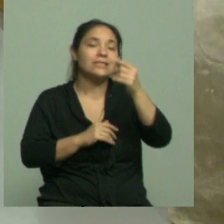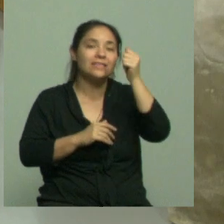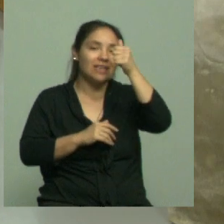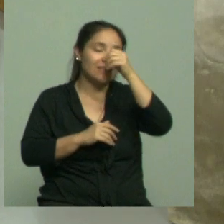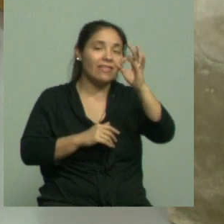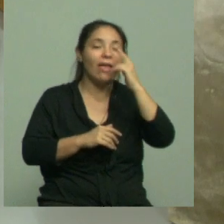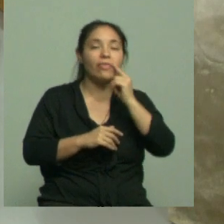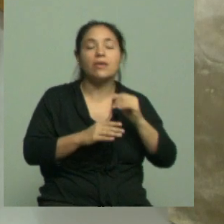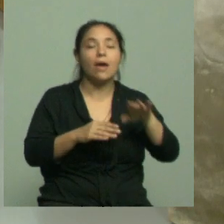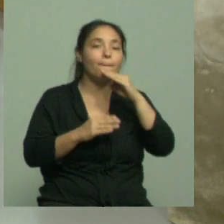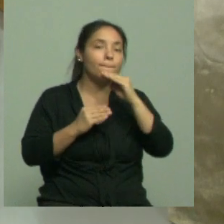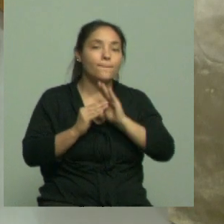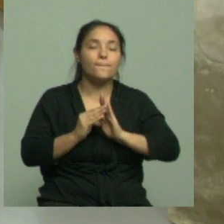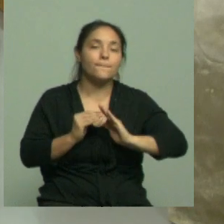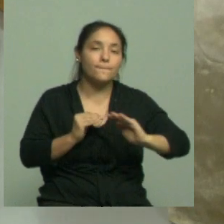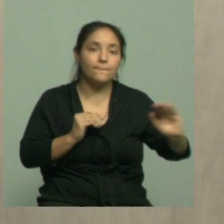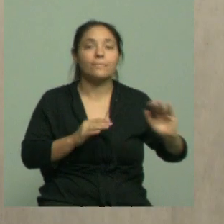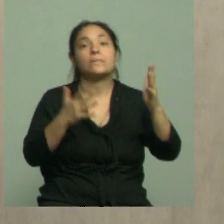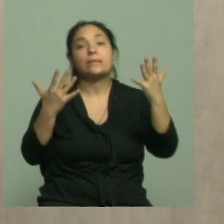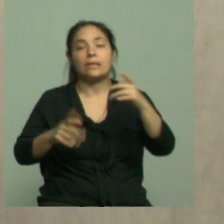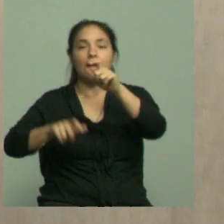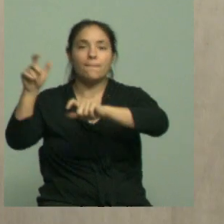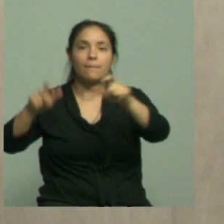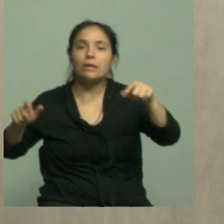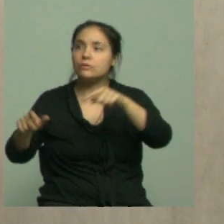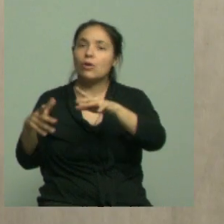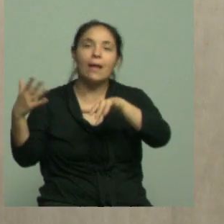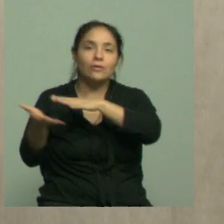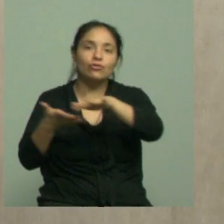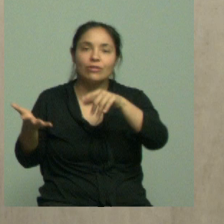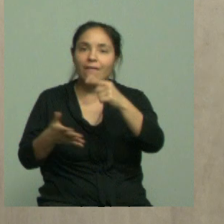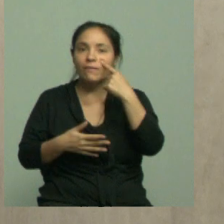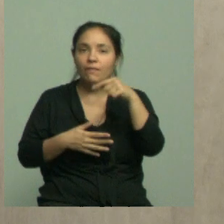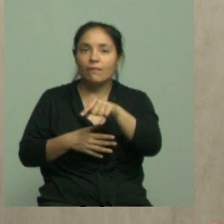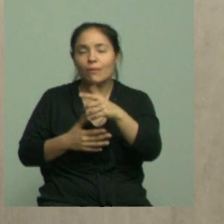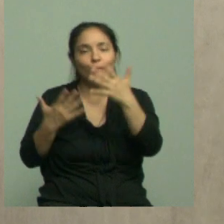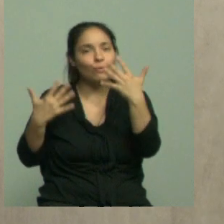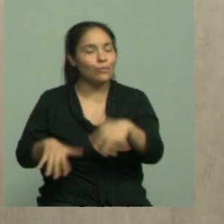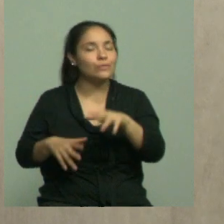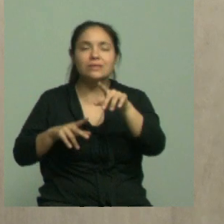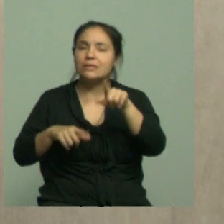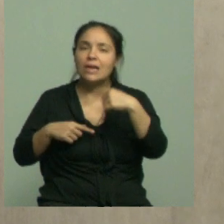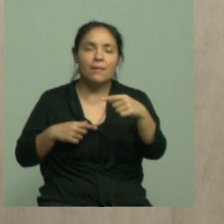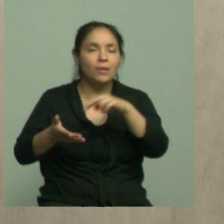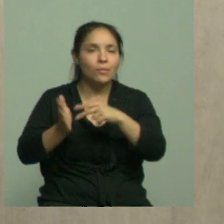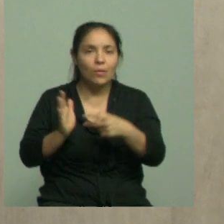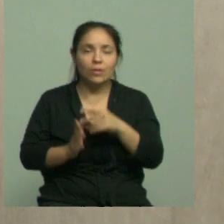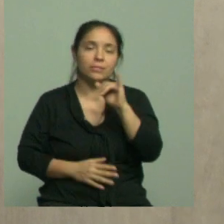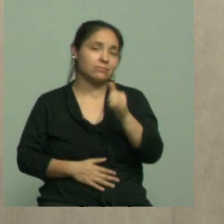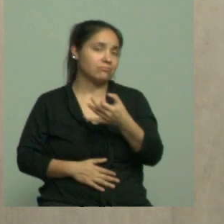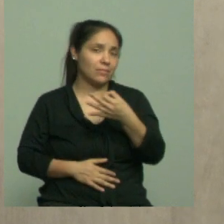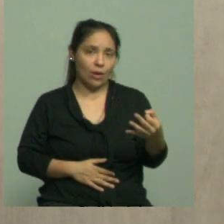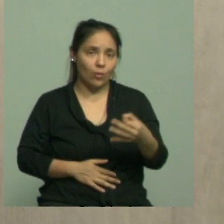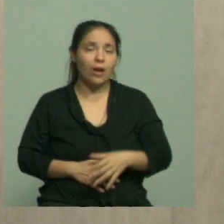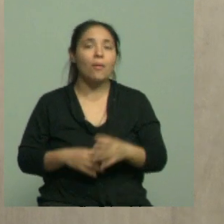pobre, me imagino que está en una situación siempre complicada ahí en esa parte del mundo, ¿no? Totalmente, de hecho, bueno, esto parte justamente en base